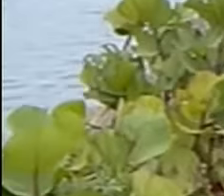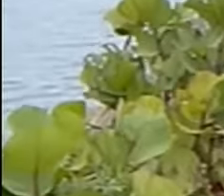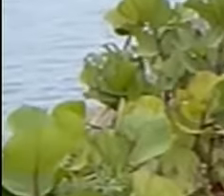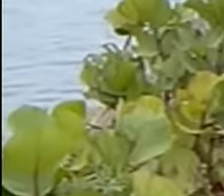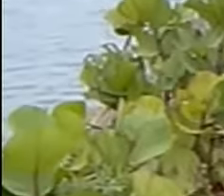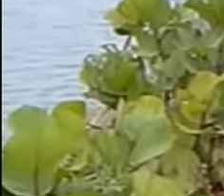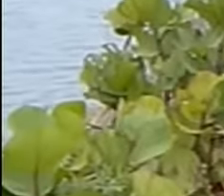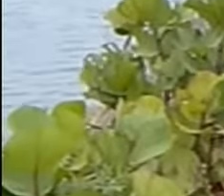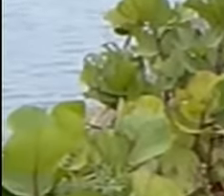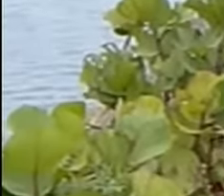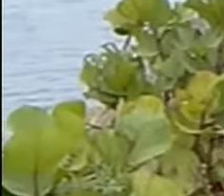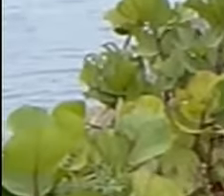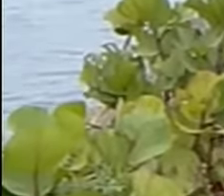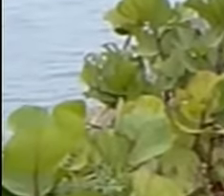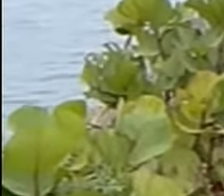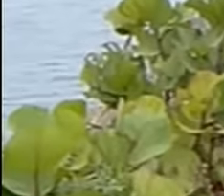Twitter